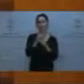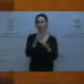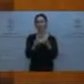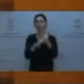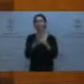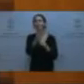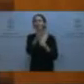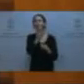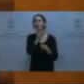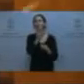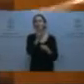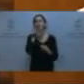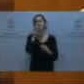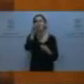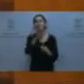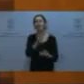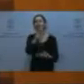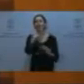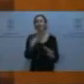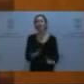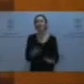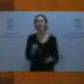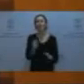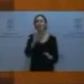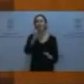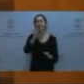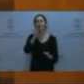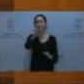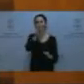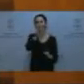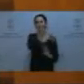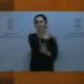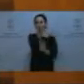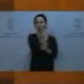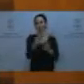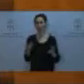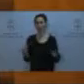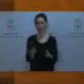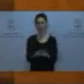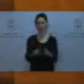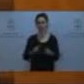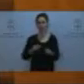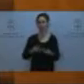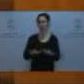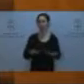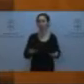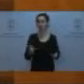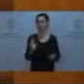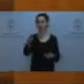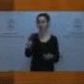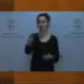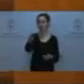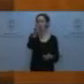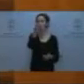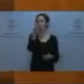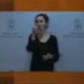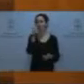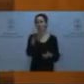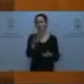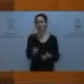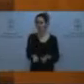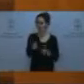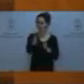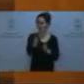la realidad a día de hoy o a lo largo de estos 15 años que llevan con la prohibición? ¿Se sacan salmones de los ríos o no se sacan,